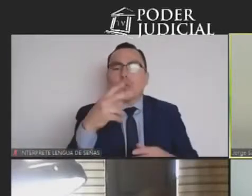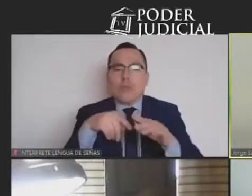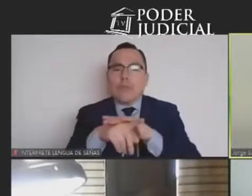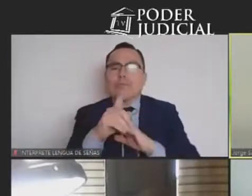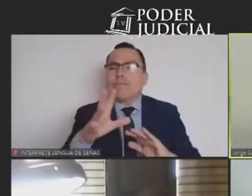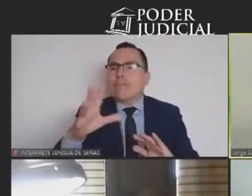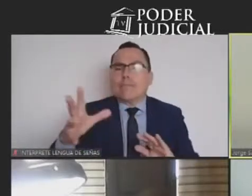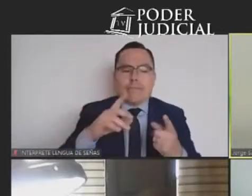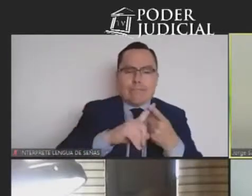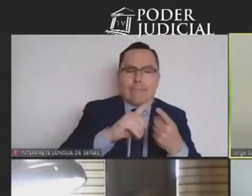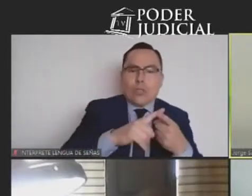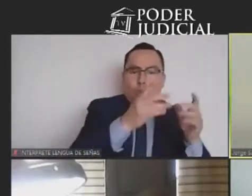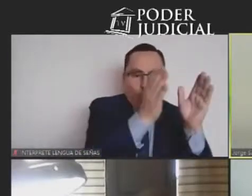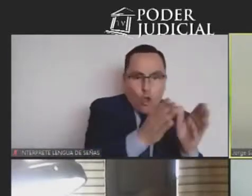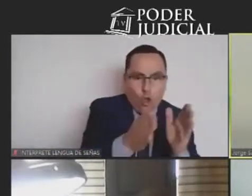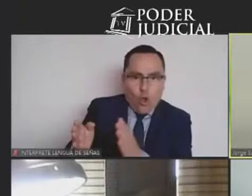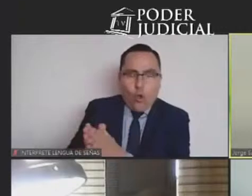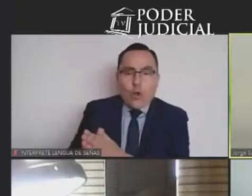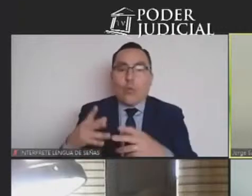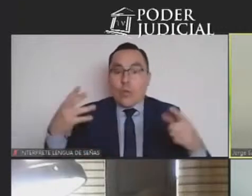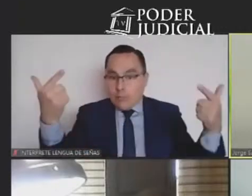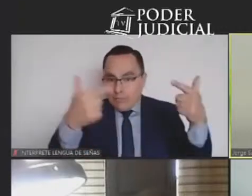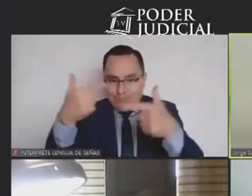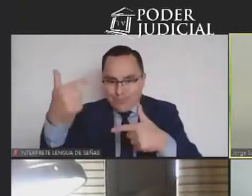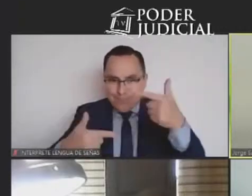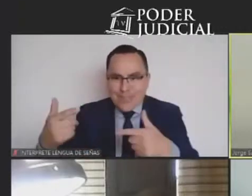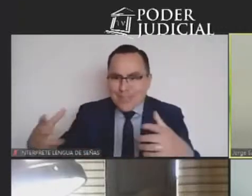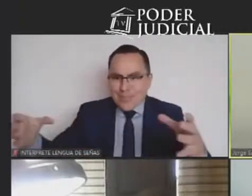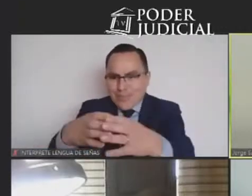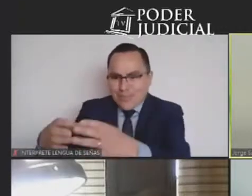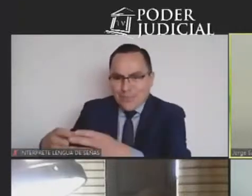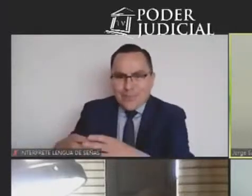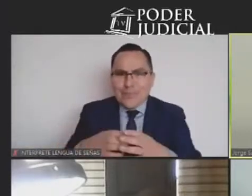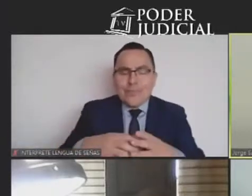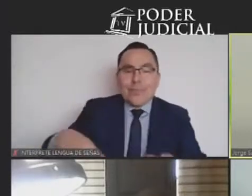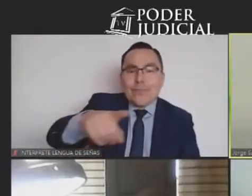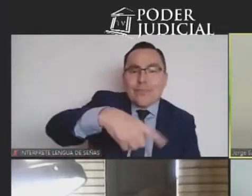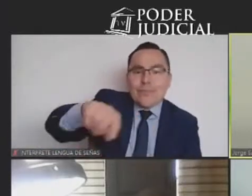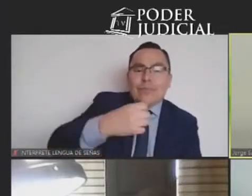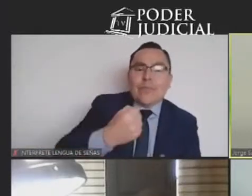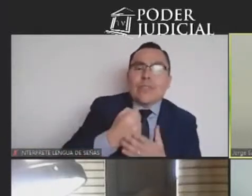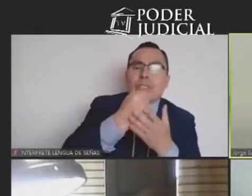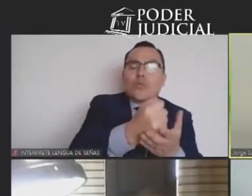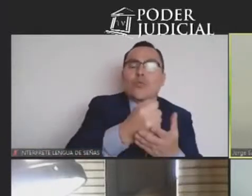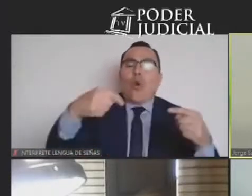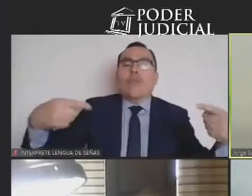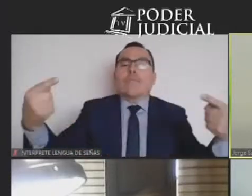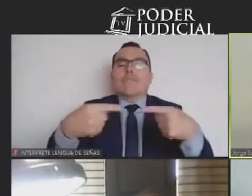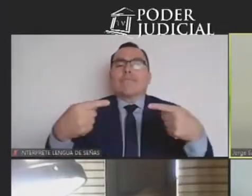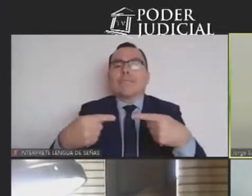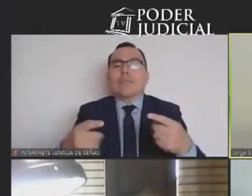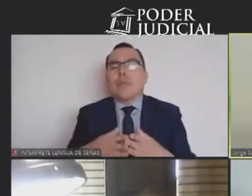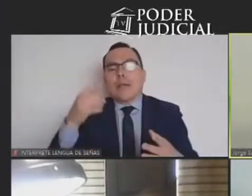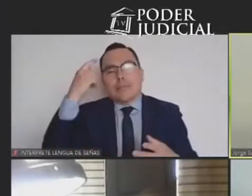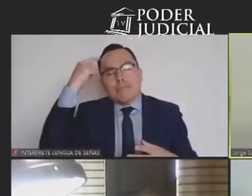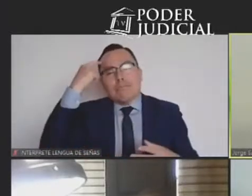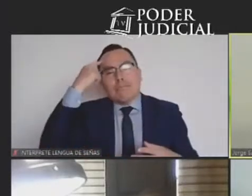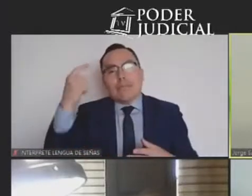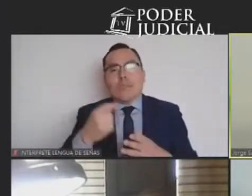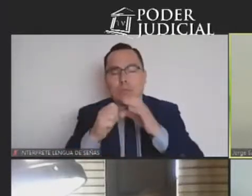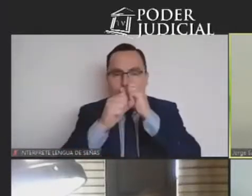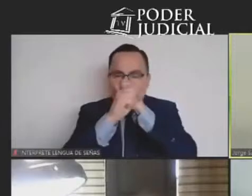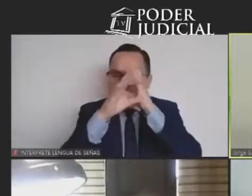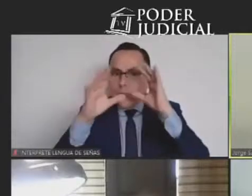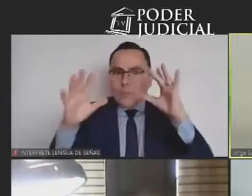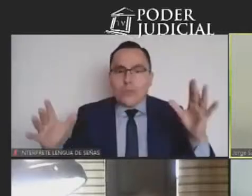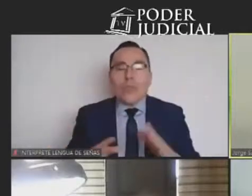principios organizadores de la política, la que en el eje específico discutido hoy considera la transparencia y la probidad